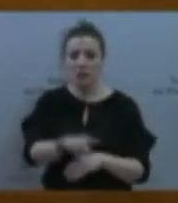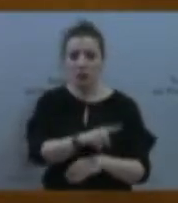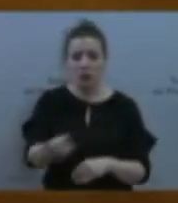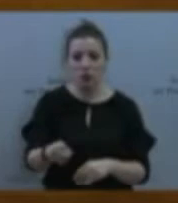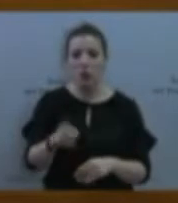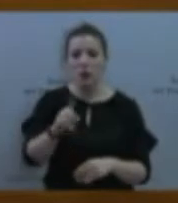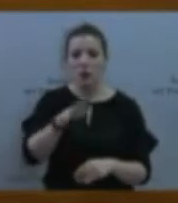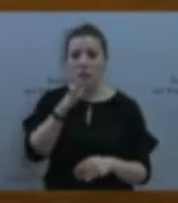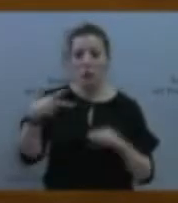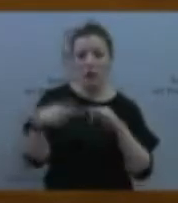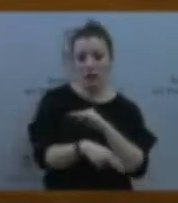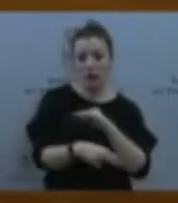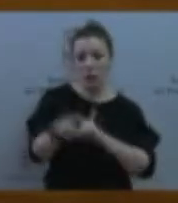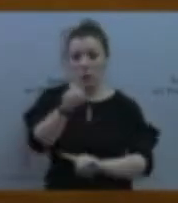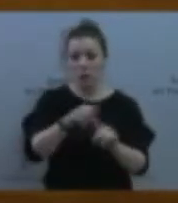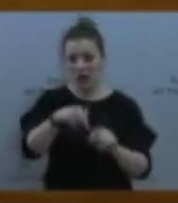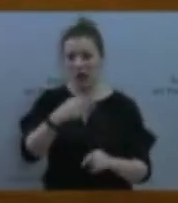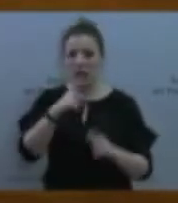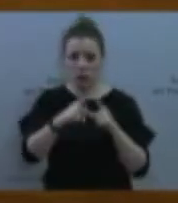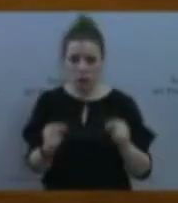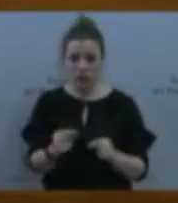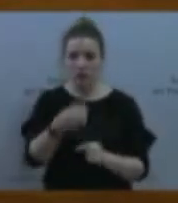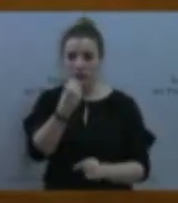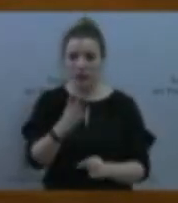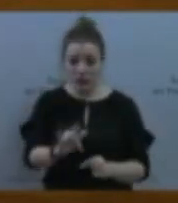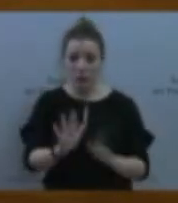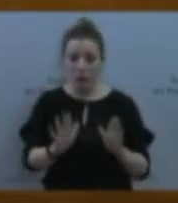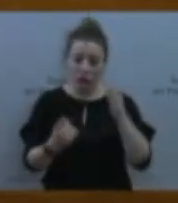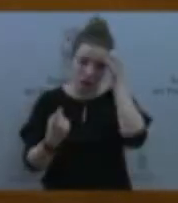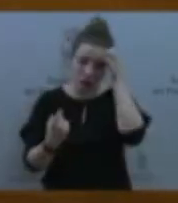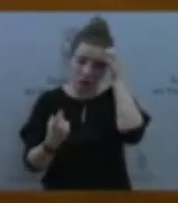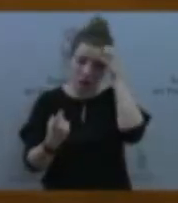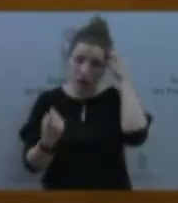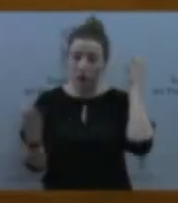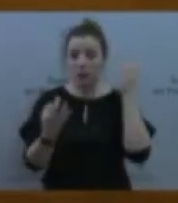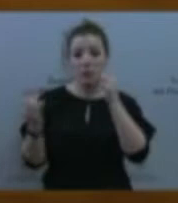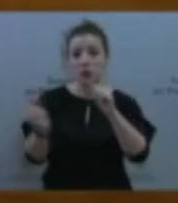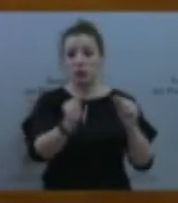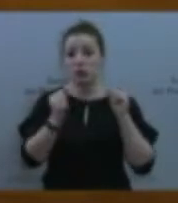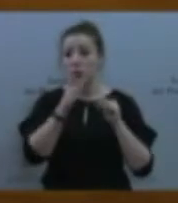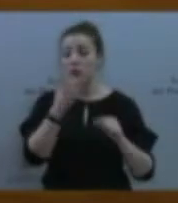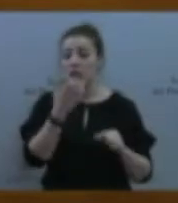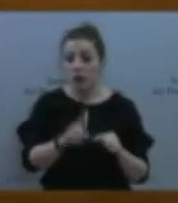bien, pero tenemos que discutir porque si no nos quedaríamos muy cortos. Termino ya.